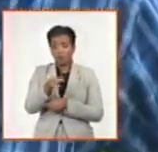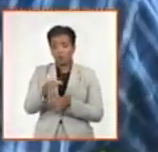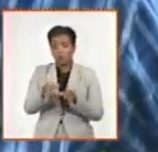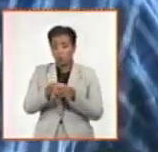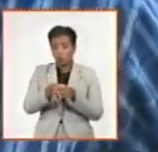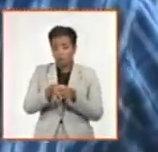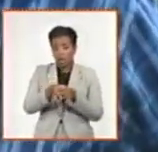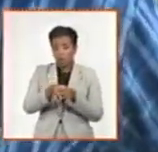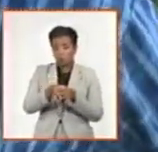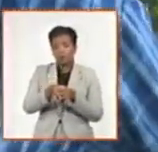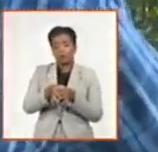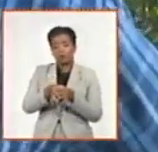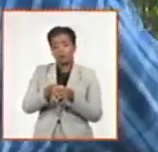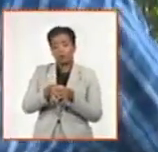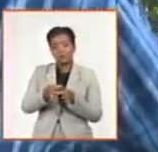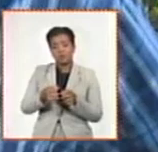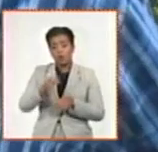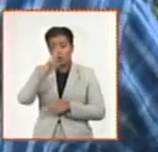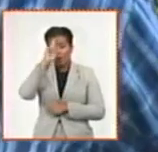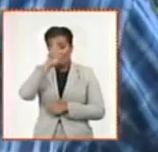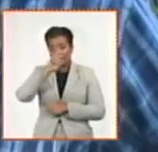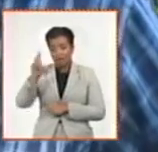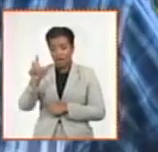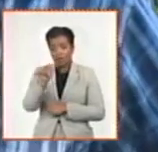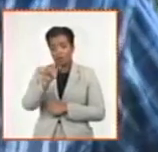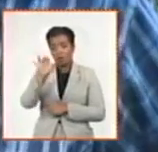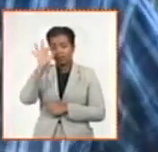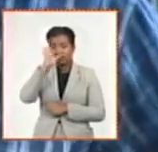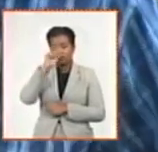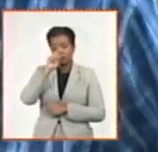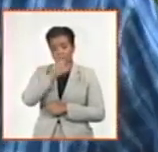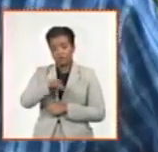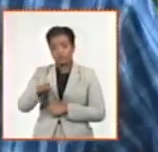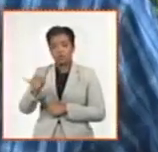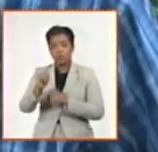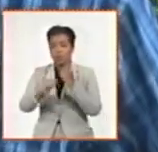para el Consejo Popular y para el hospital y para el ciclo infantil y la carne